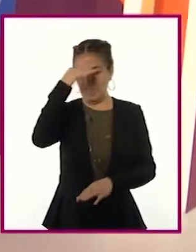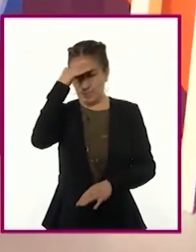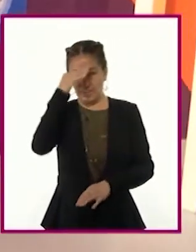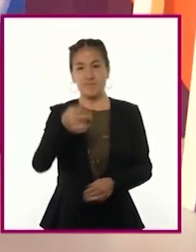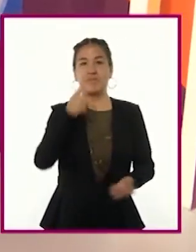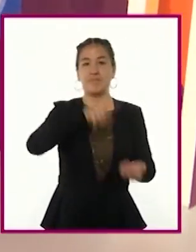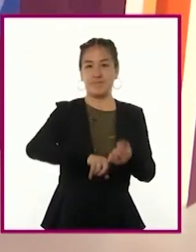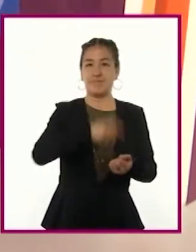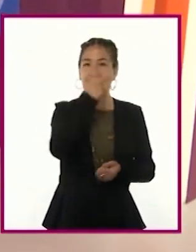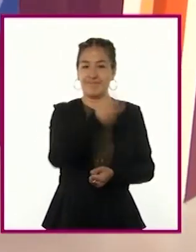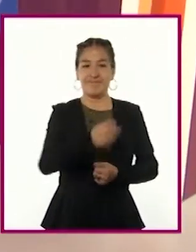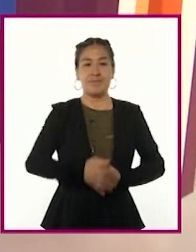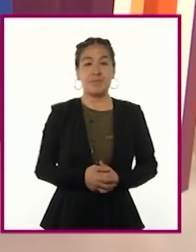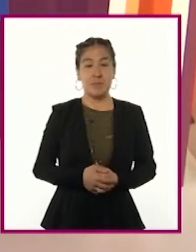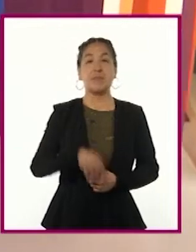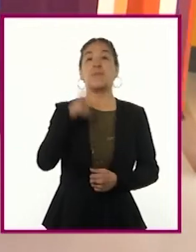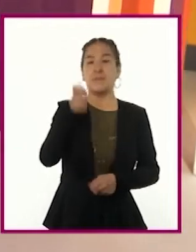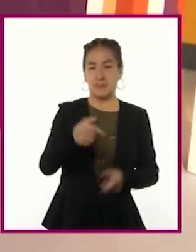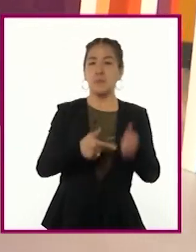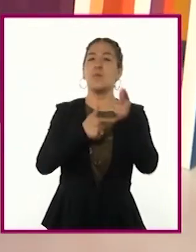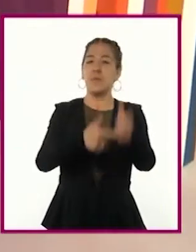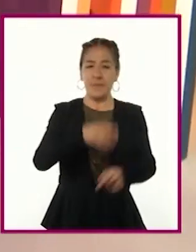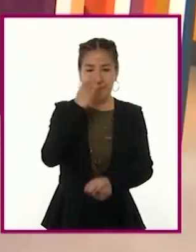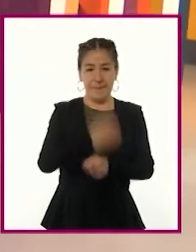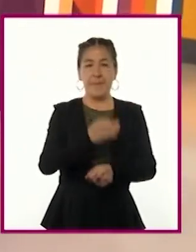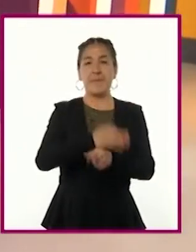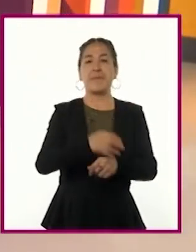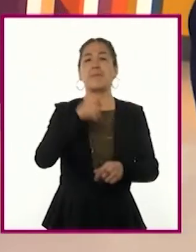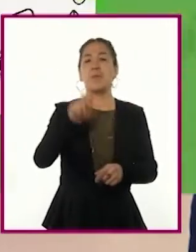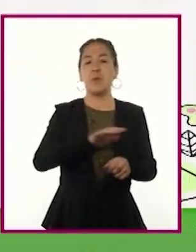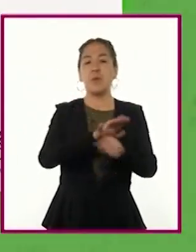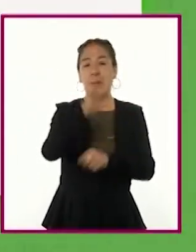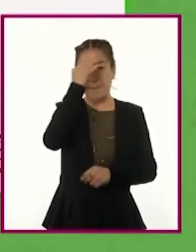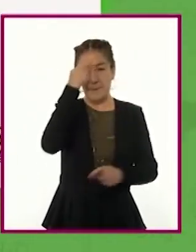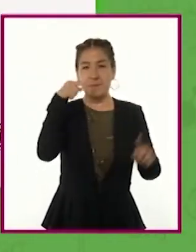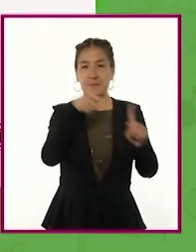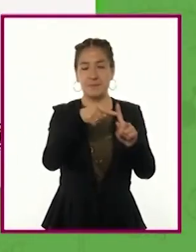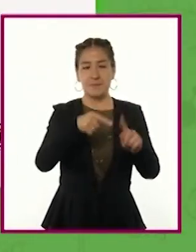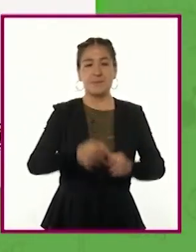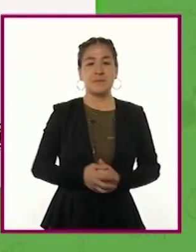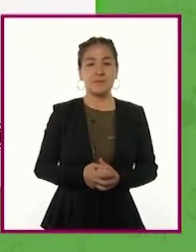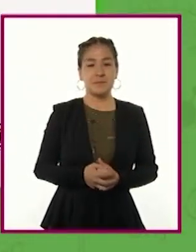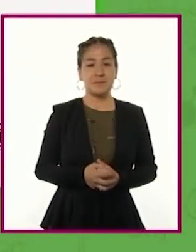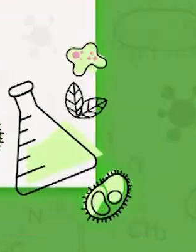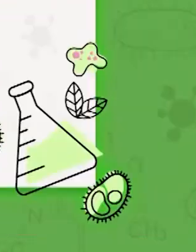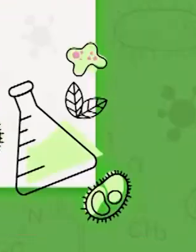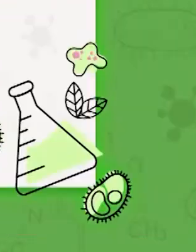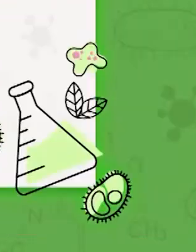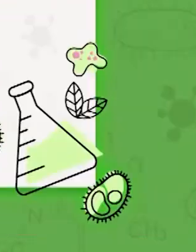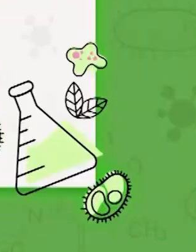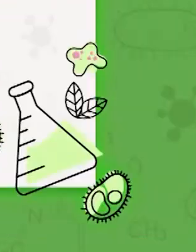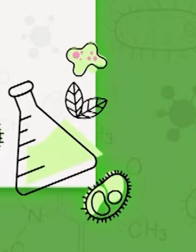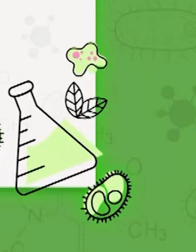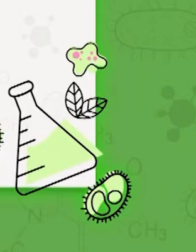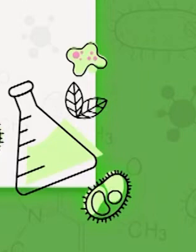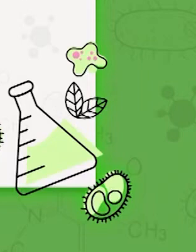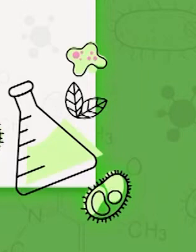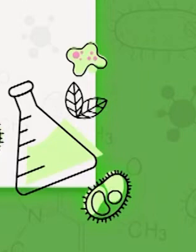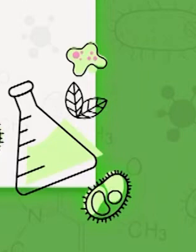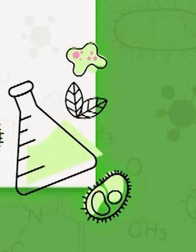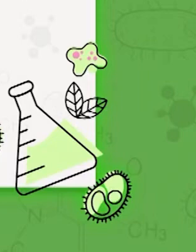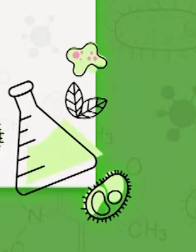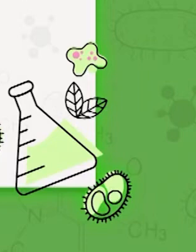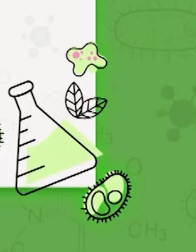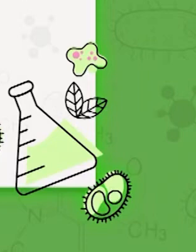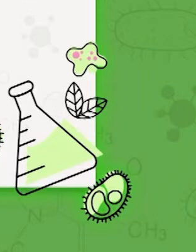profesor. Y para ello, continuaremos trabajando el aprendizaje esperado, argumenta los beneficios de aplazar el inicio de las